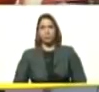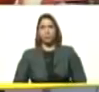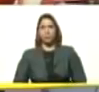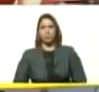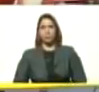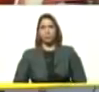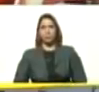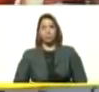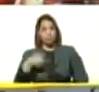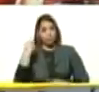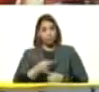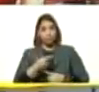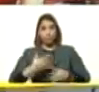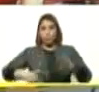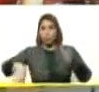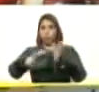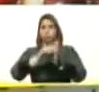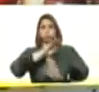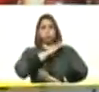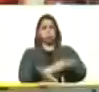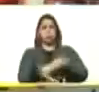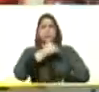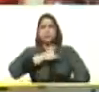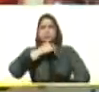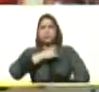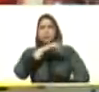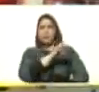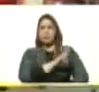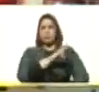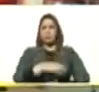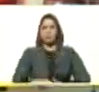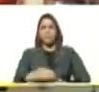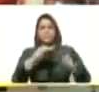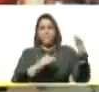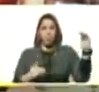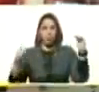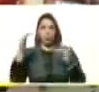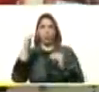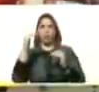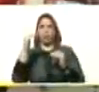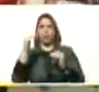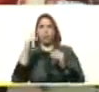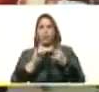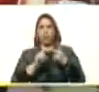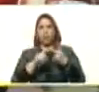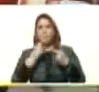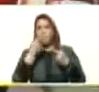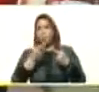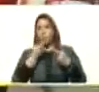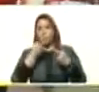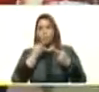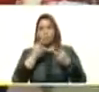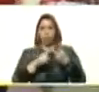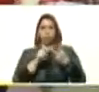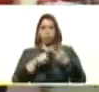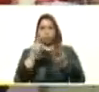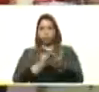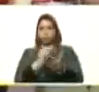Y hay que reforzar la R de la resistencia moral, política,